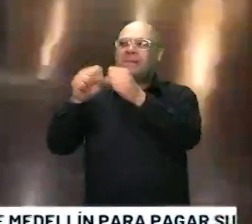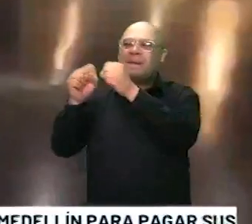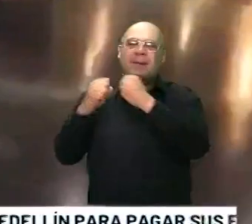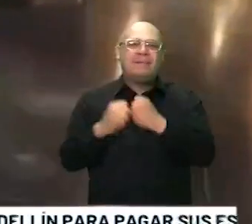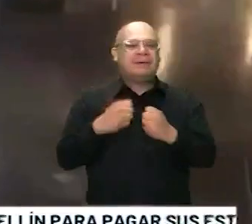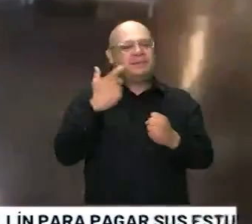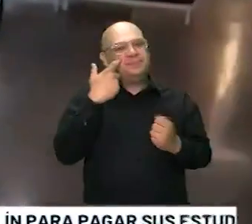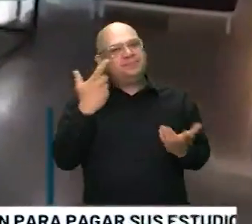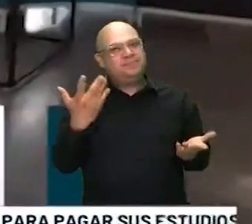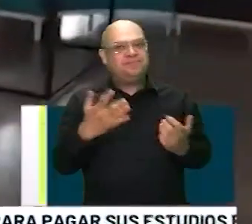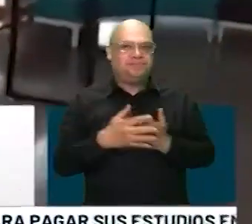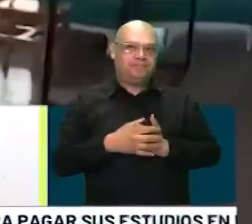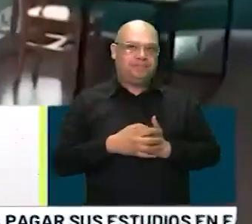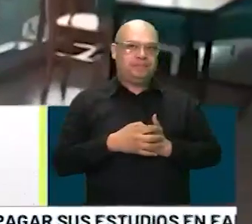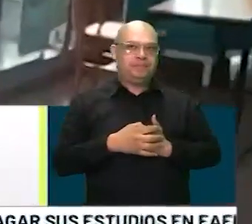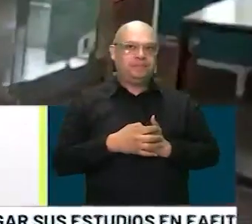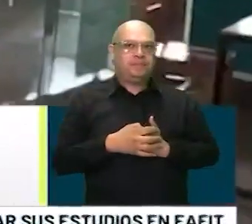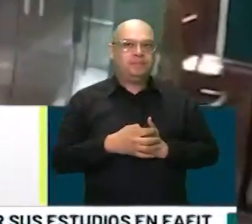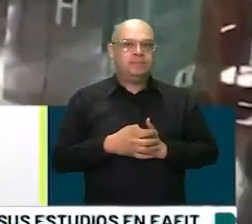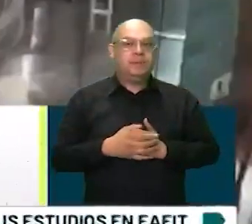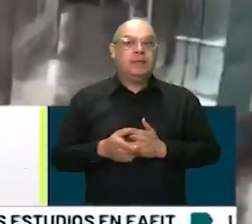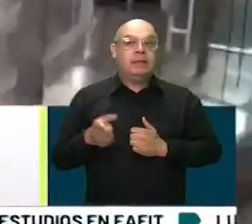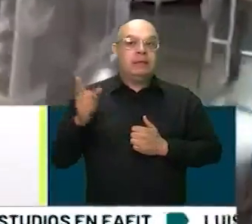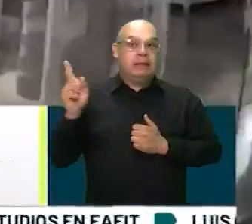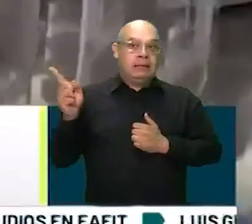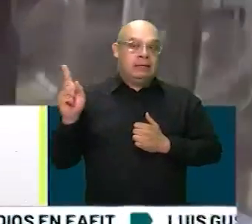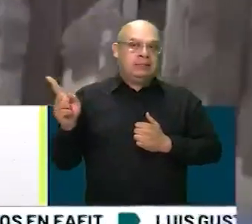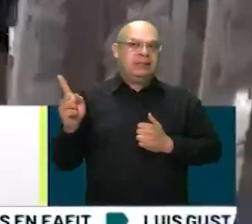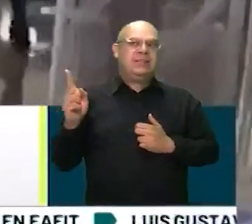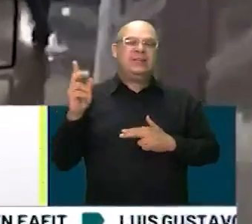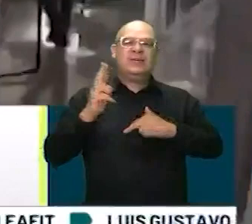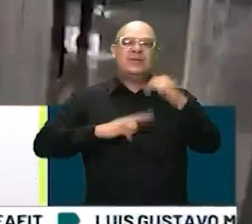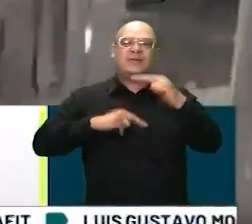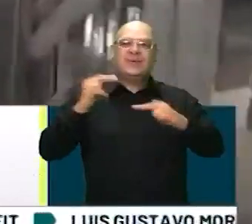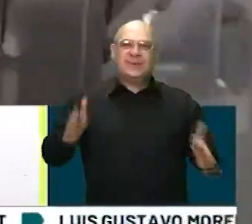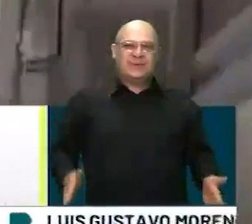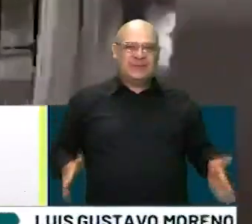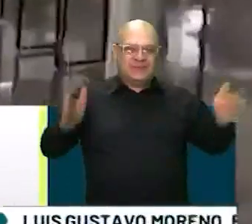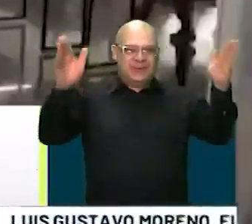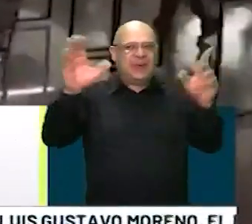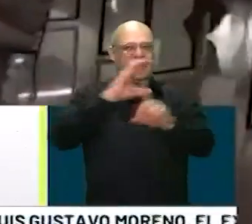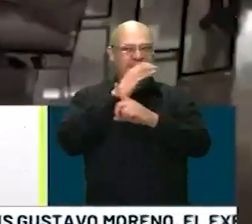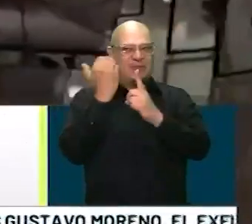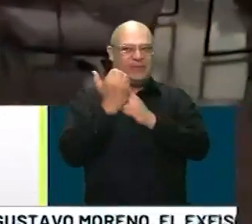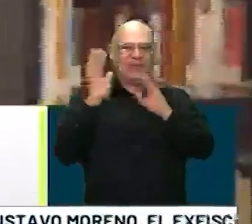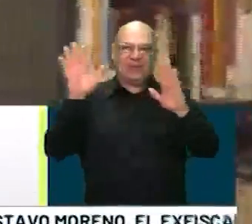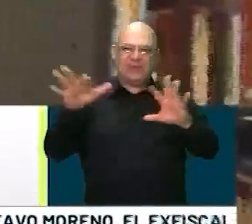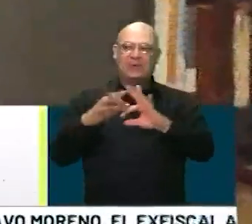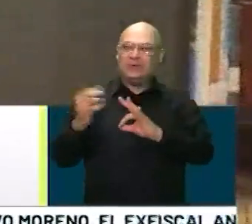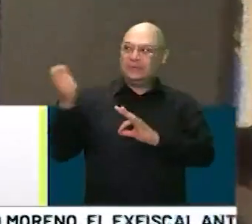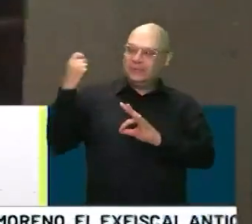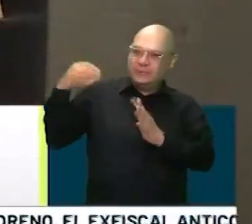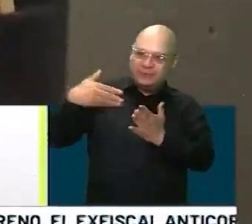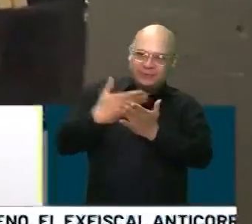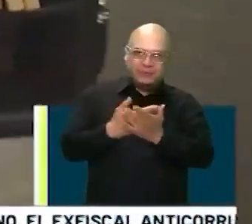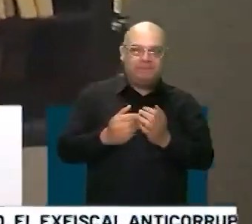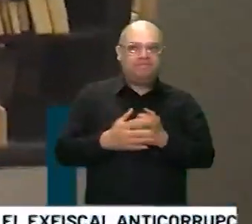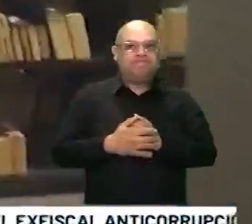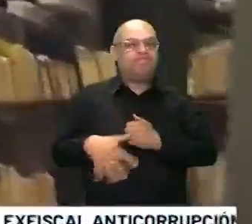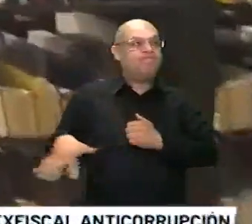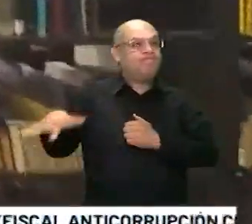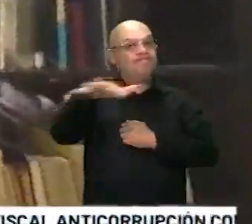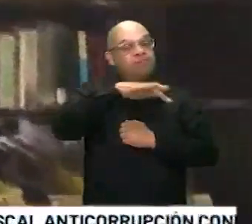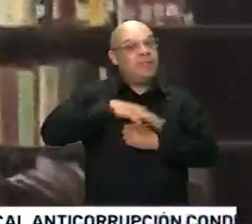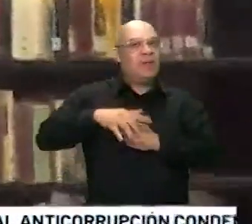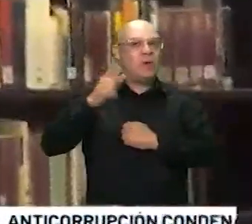ciudad el deterioro de la infraestructura cultural de Medellín que Se generó en los últimos años ha empezado a generar